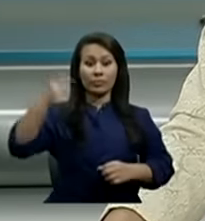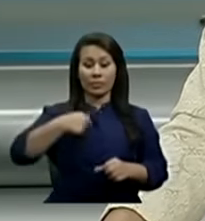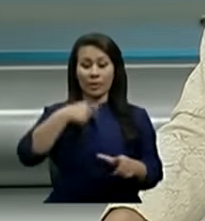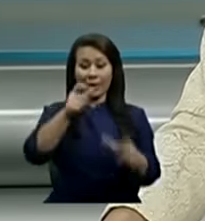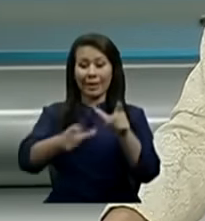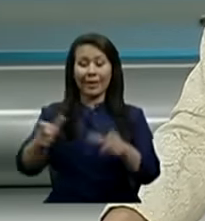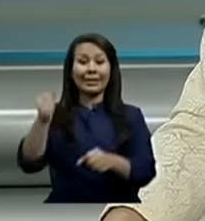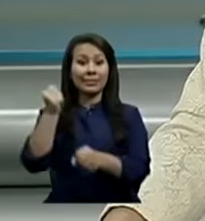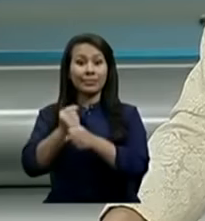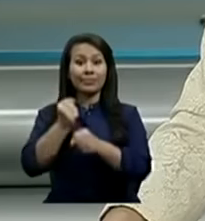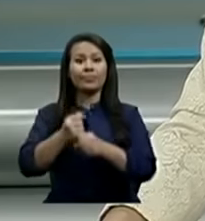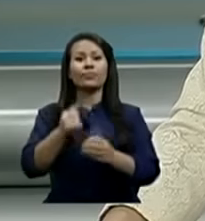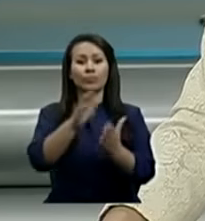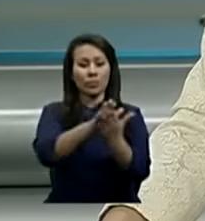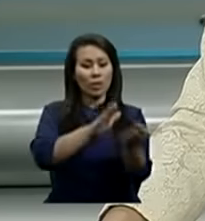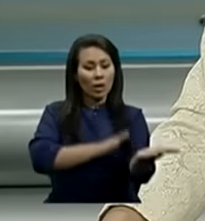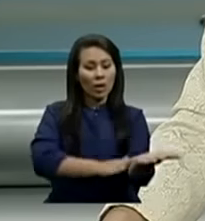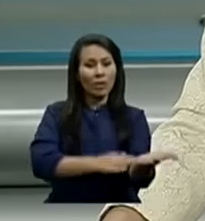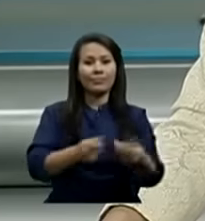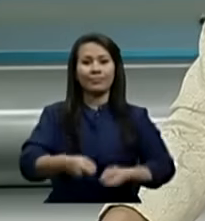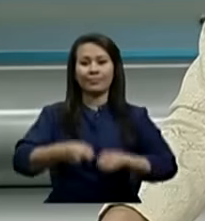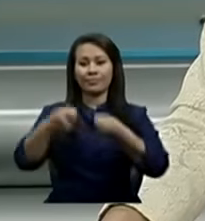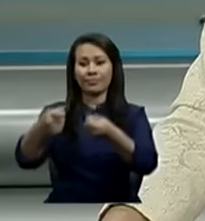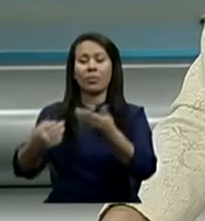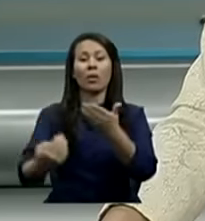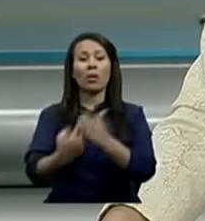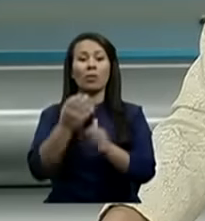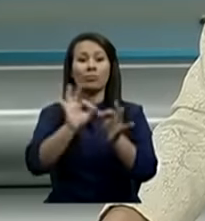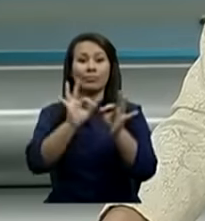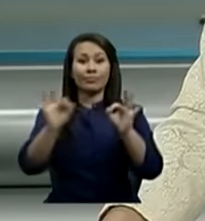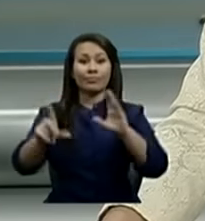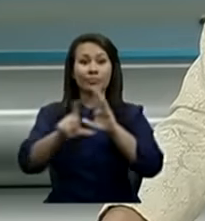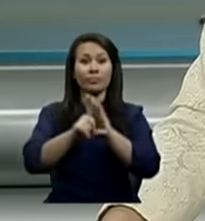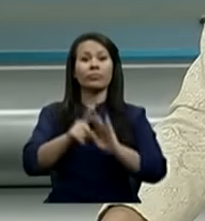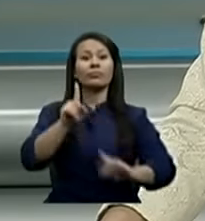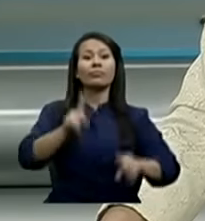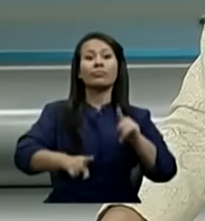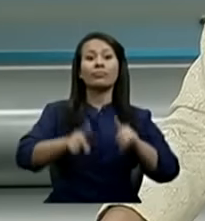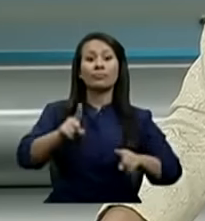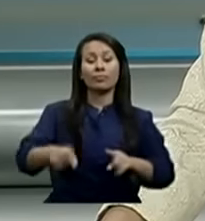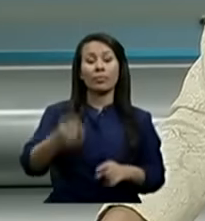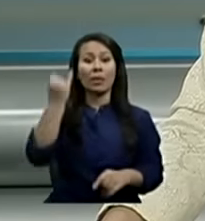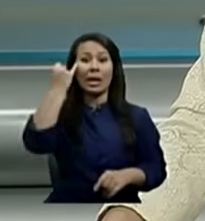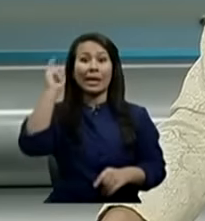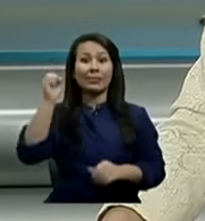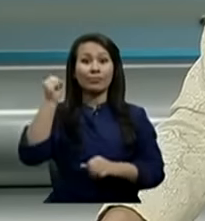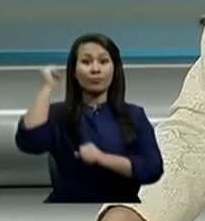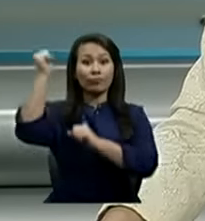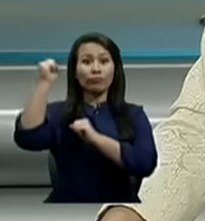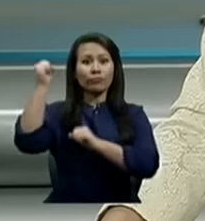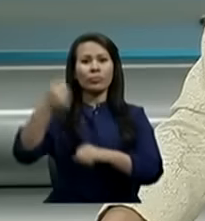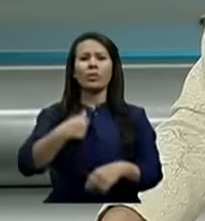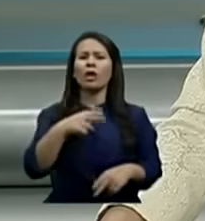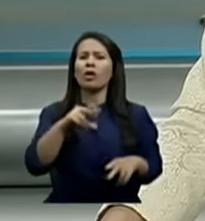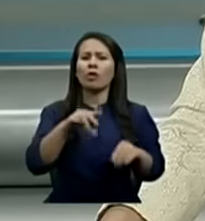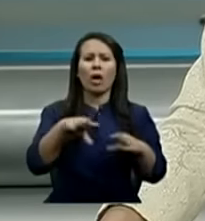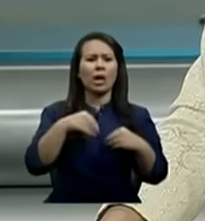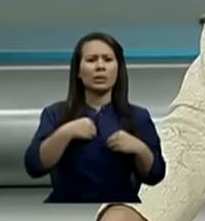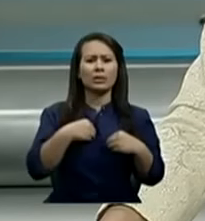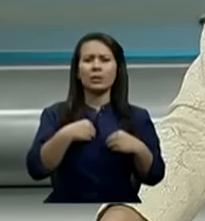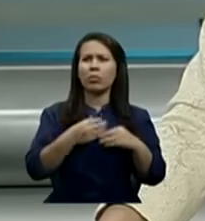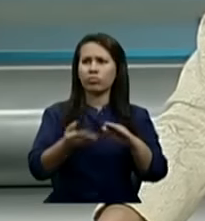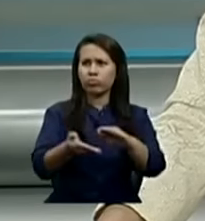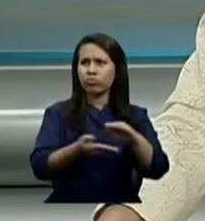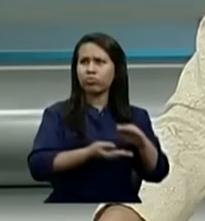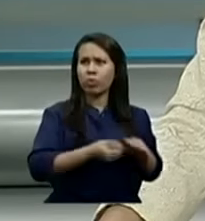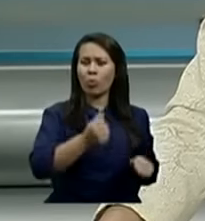con el tratamiento al proyecto de reformas laborales. Algunos representantes sindicales propusieron que no se toque el fondo de cesantía y que